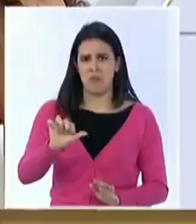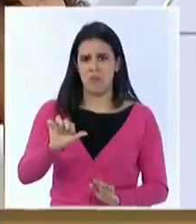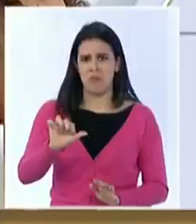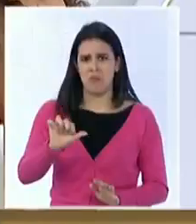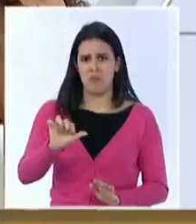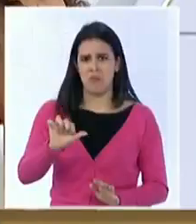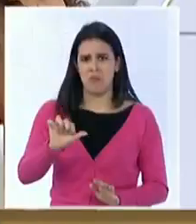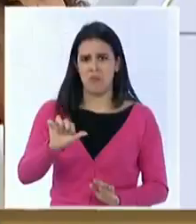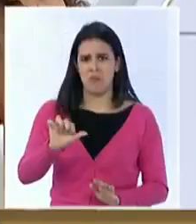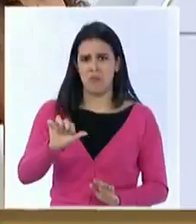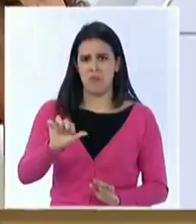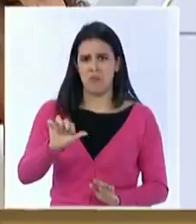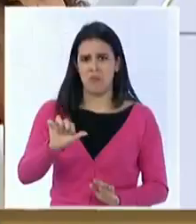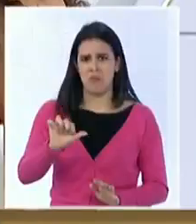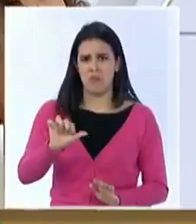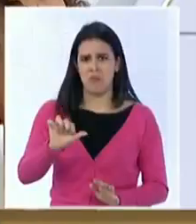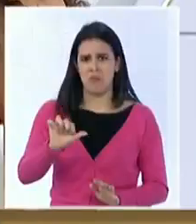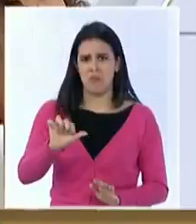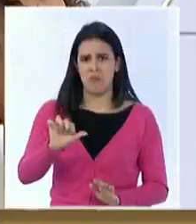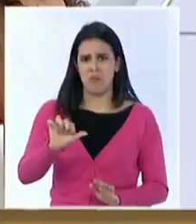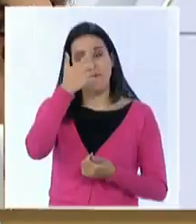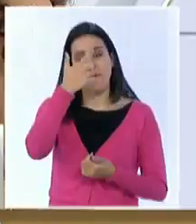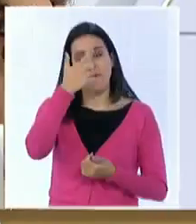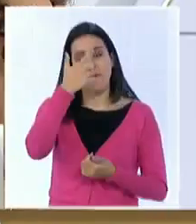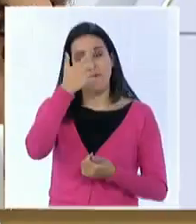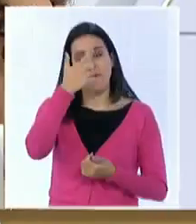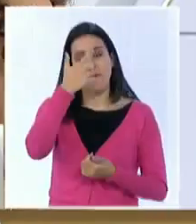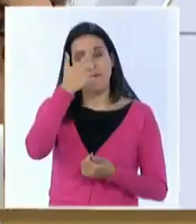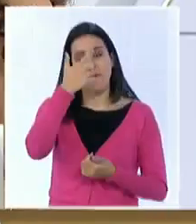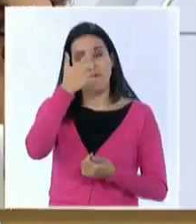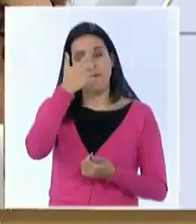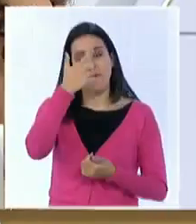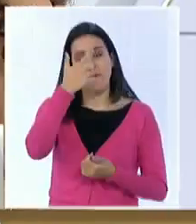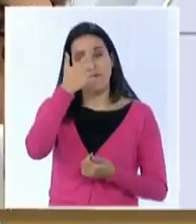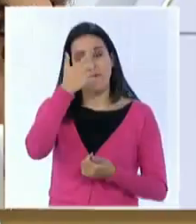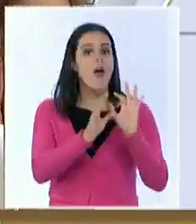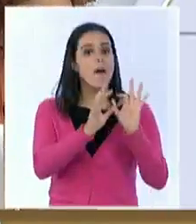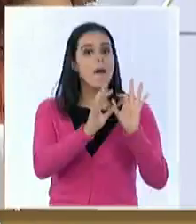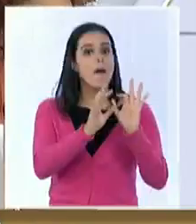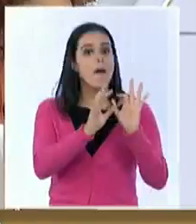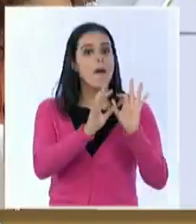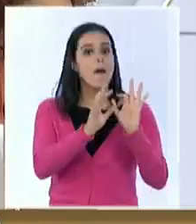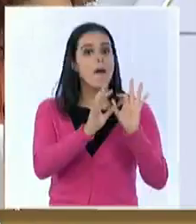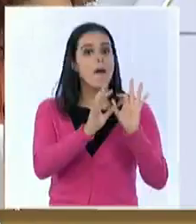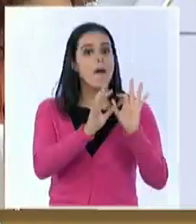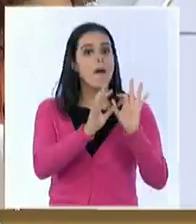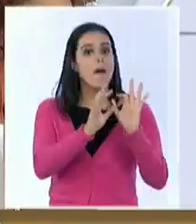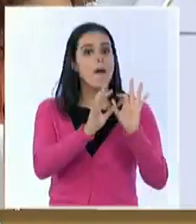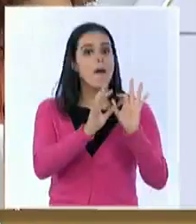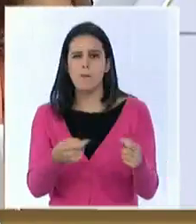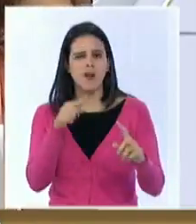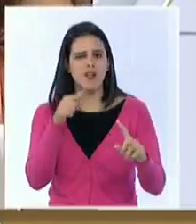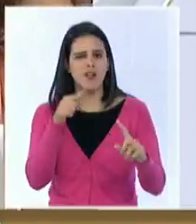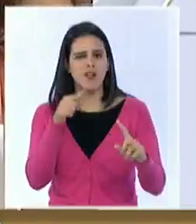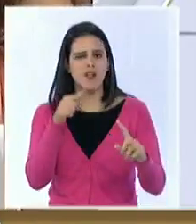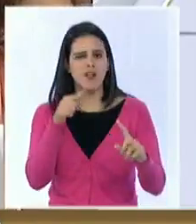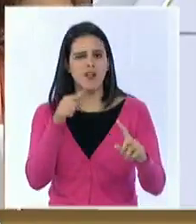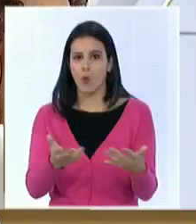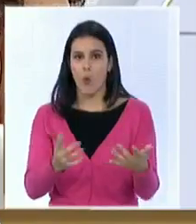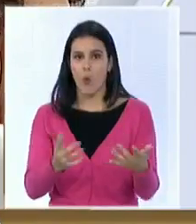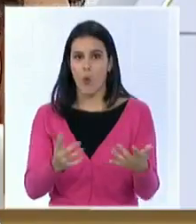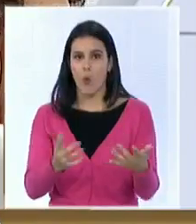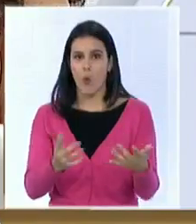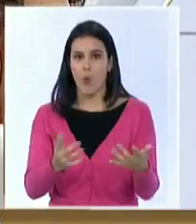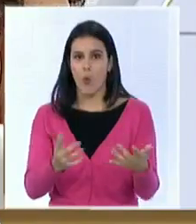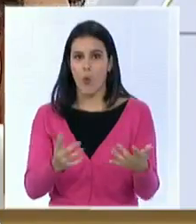mitos. Ocurre cuando la técnica se aplica de manera inapropiada. Entonces, la campaña tiene doble propósito. La primera